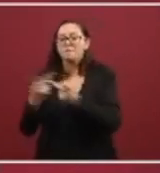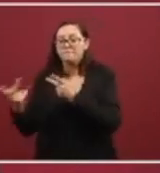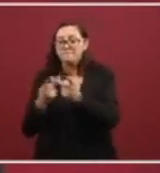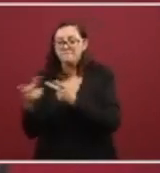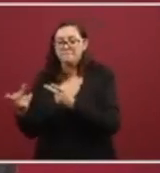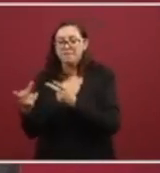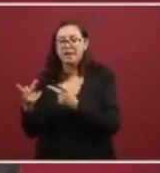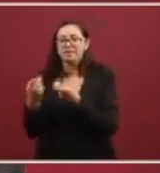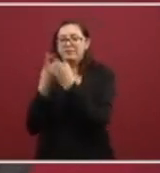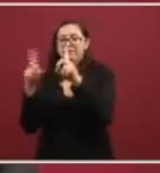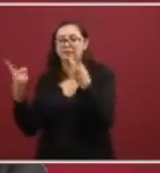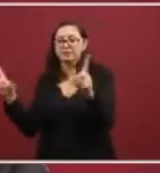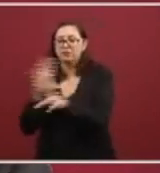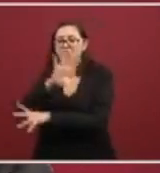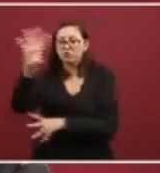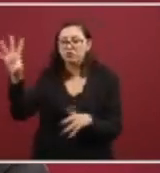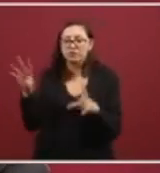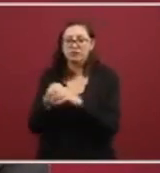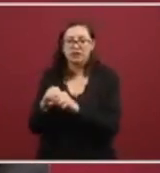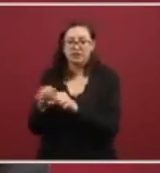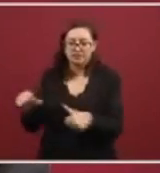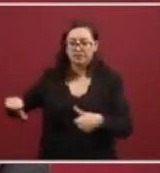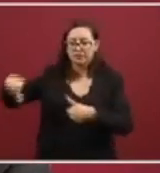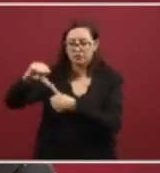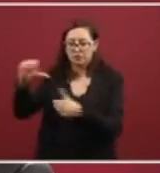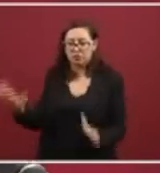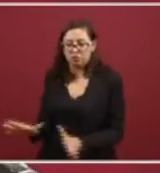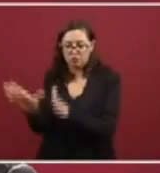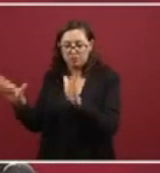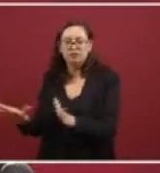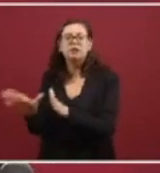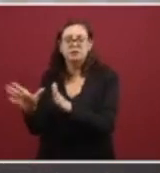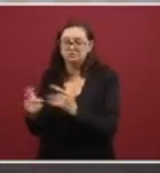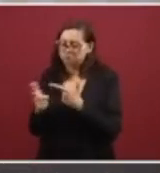para Centroamérica. Entonces, los 5